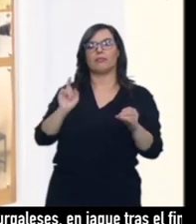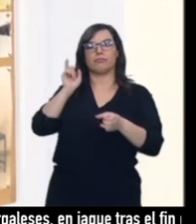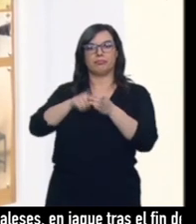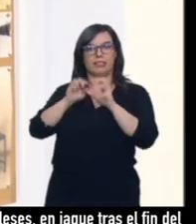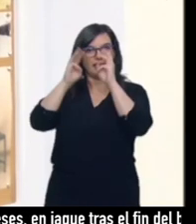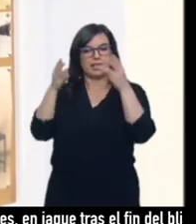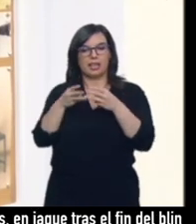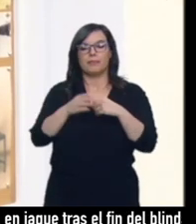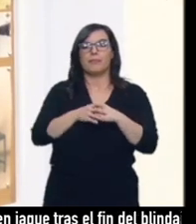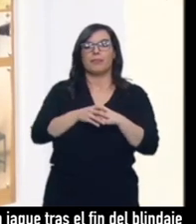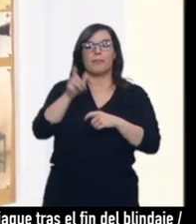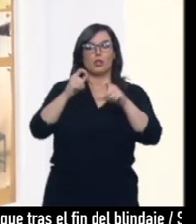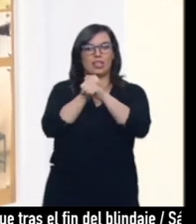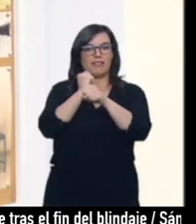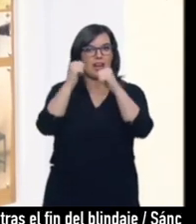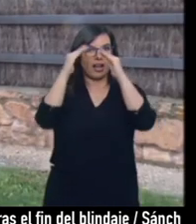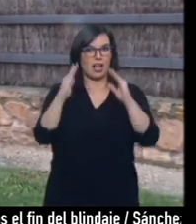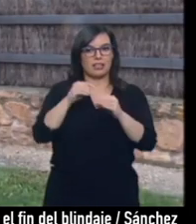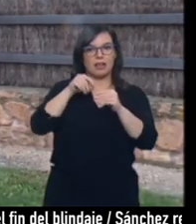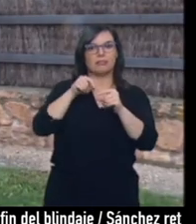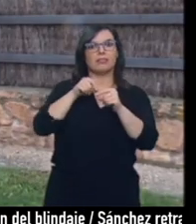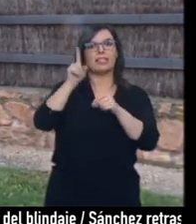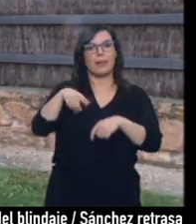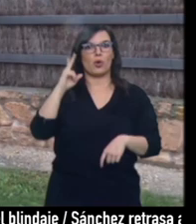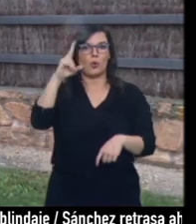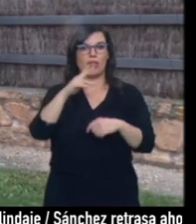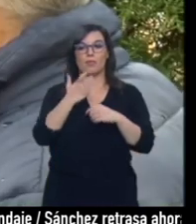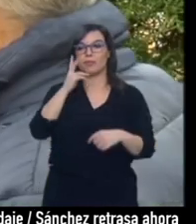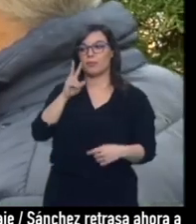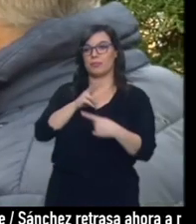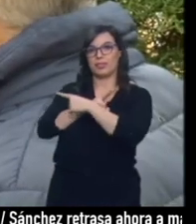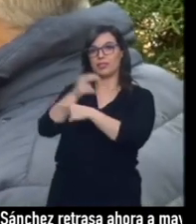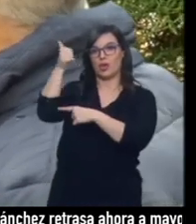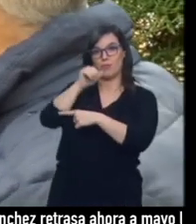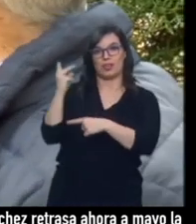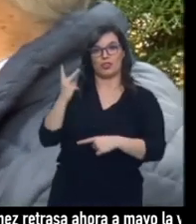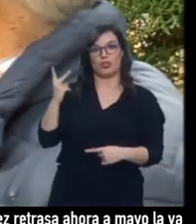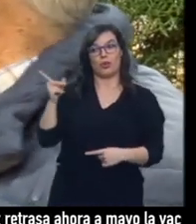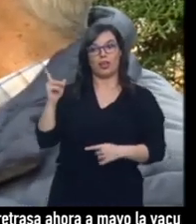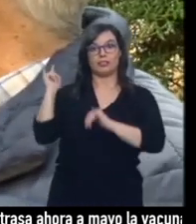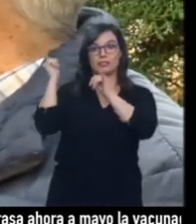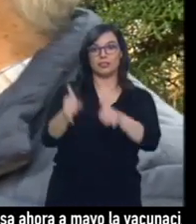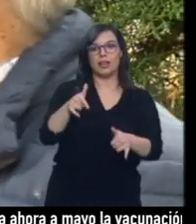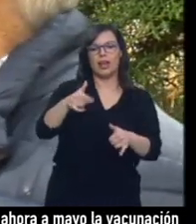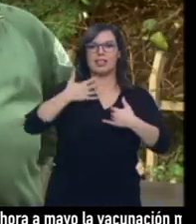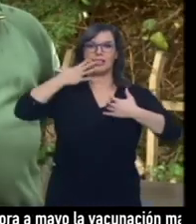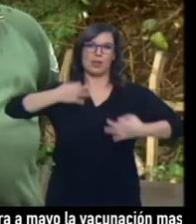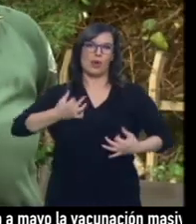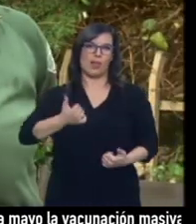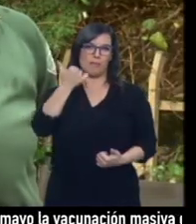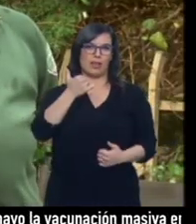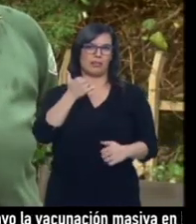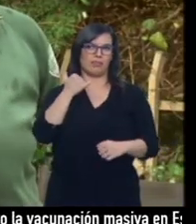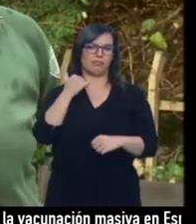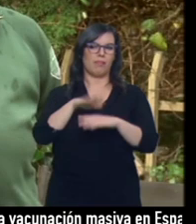través de Internet, teletrabajadores y mucho jubilado. Como Francisco y Antonio, que aquí han encontrado una mayor seguridad frente